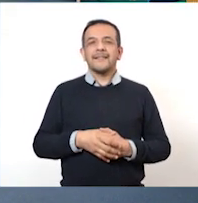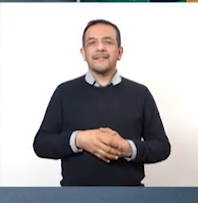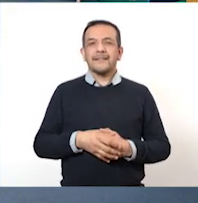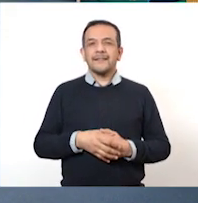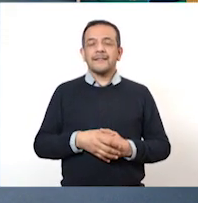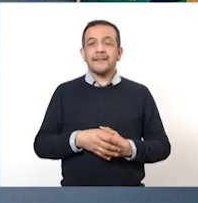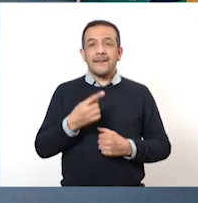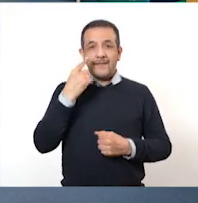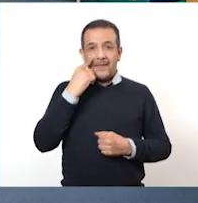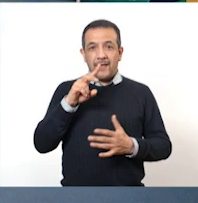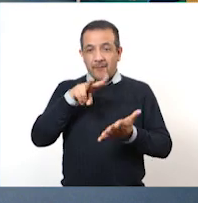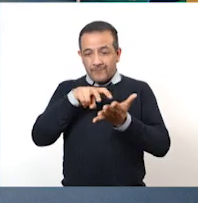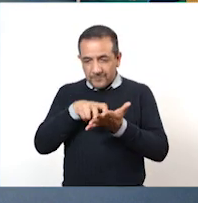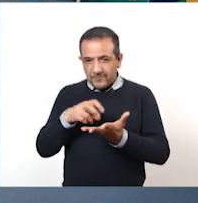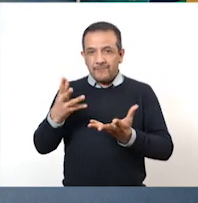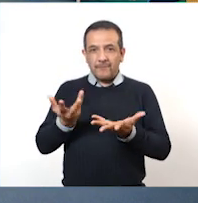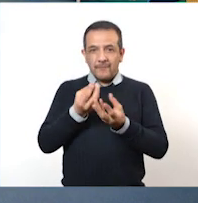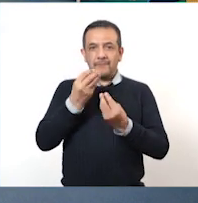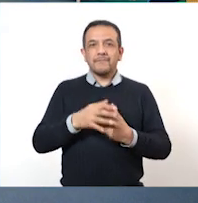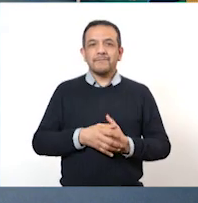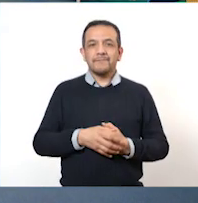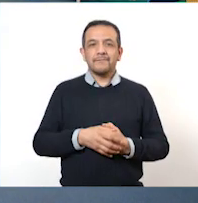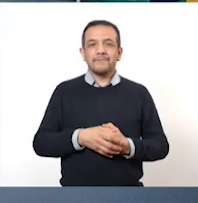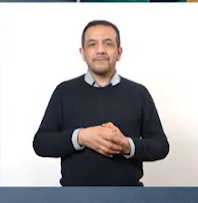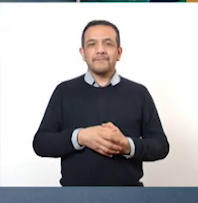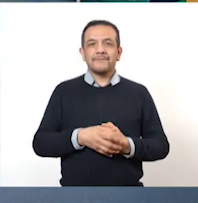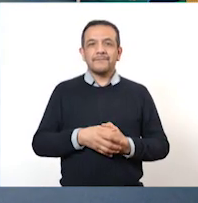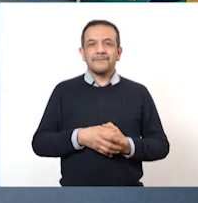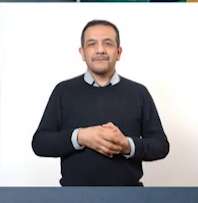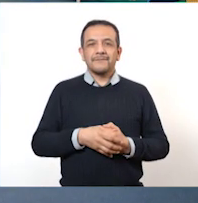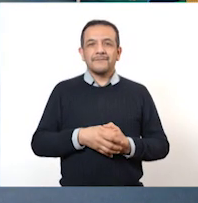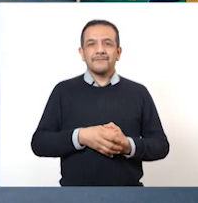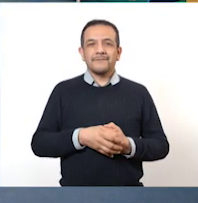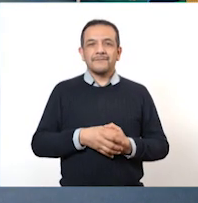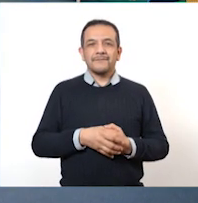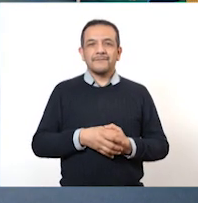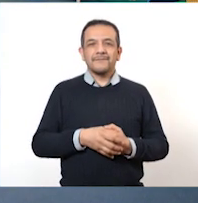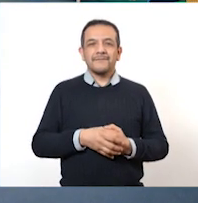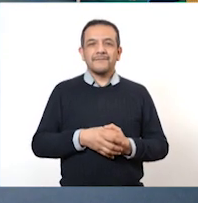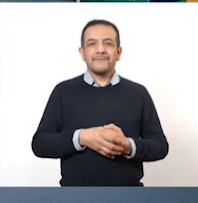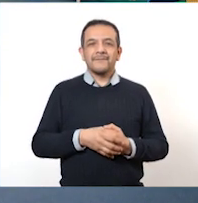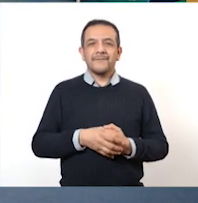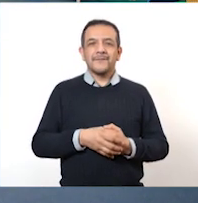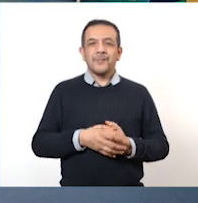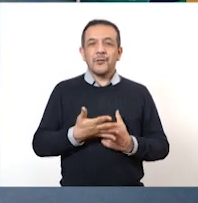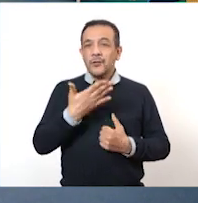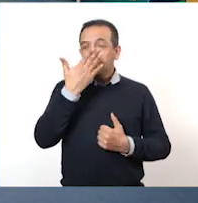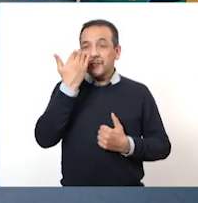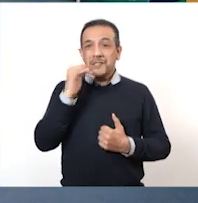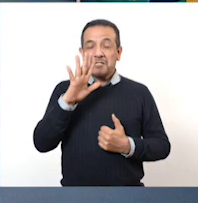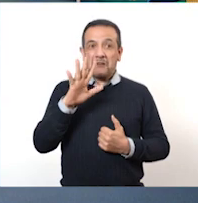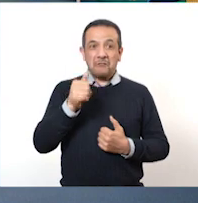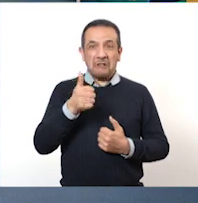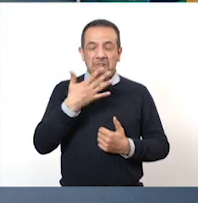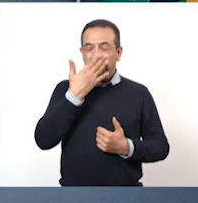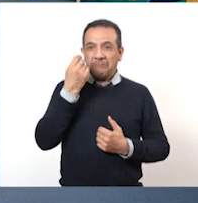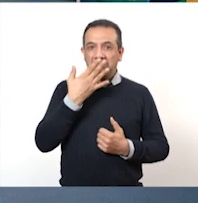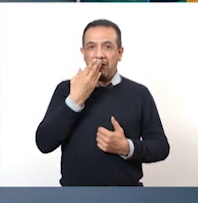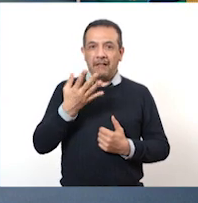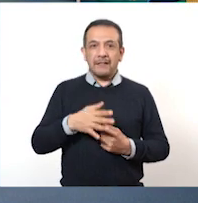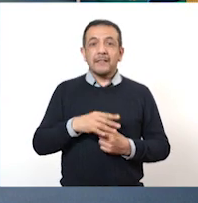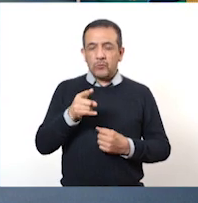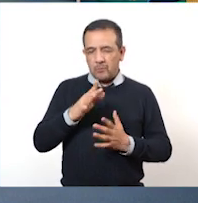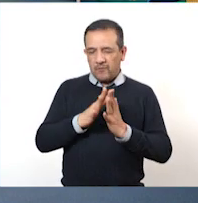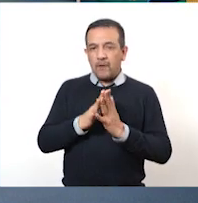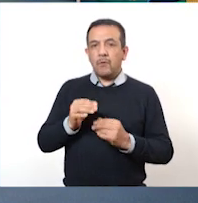es. Abajo. Seis. Hay vamos que a ver recuperarla. Si puede. No conté. No supe si irán cinco o